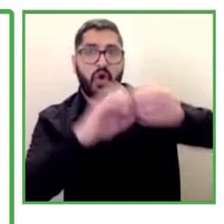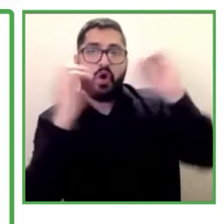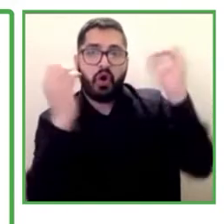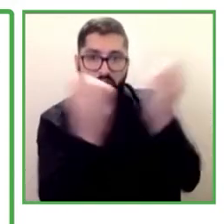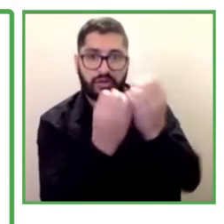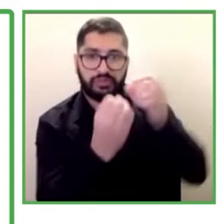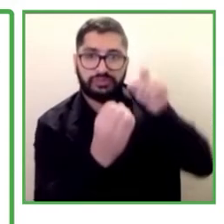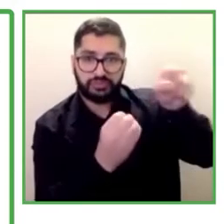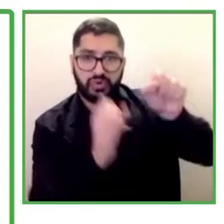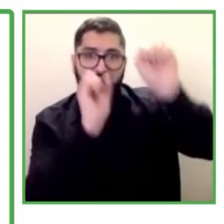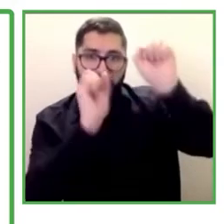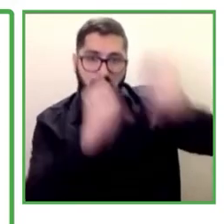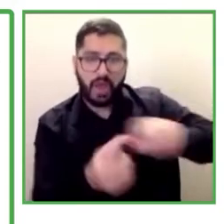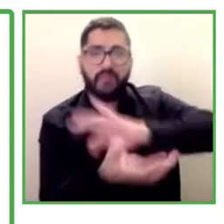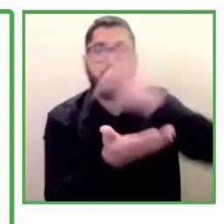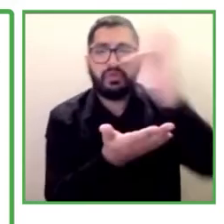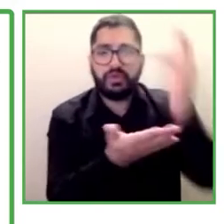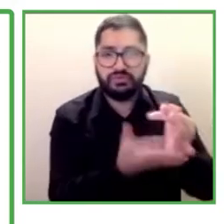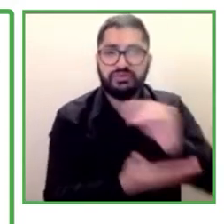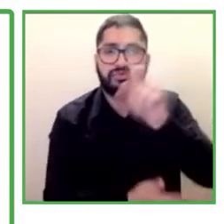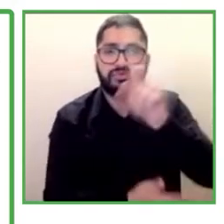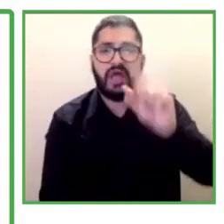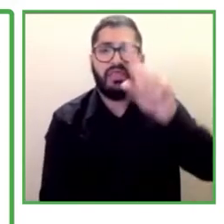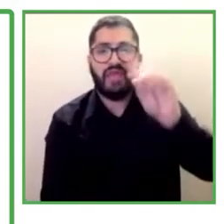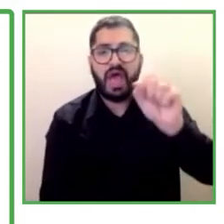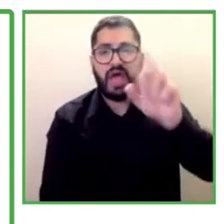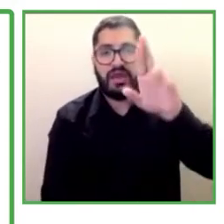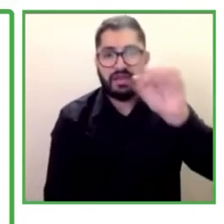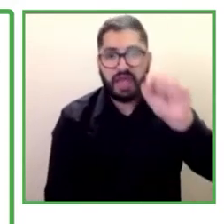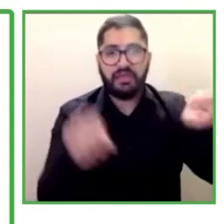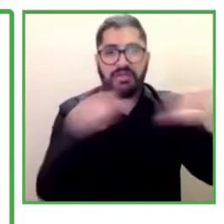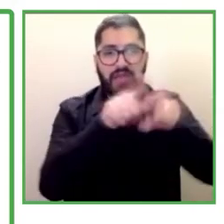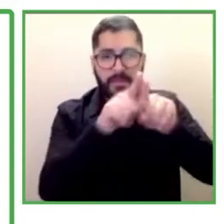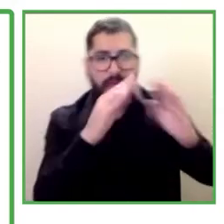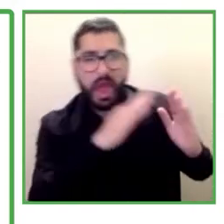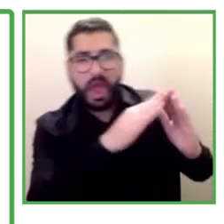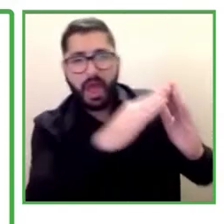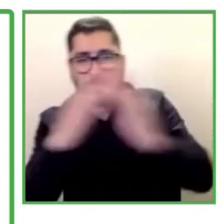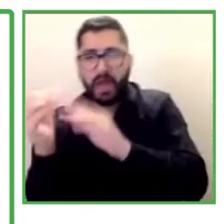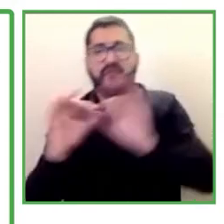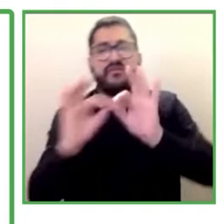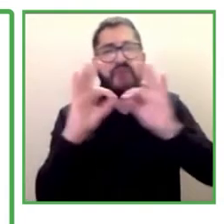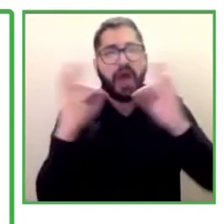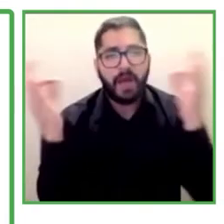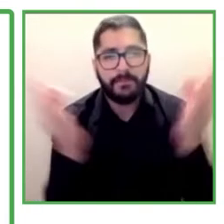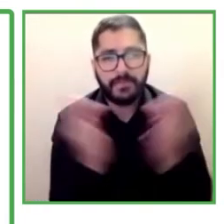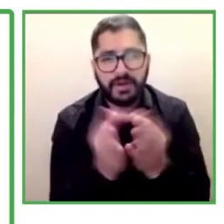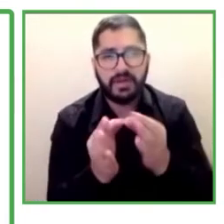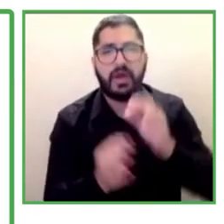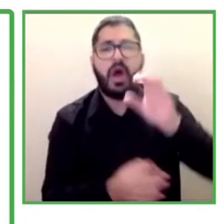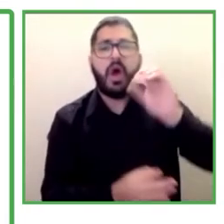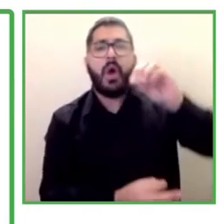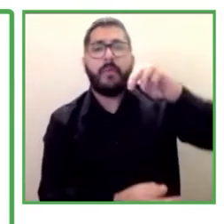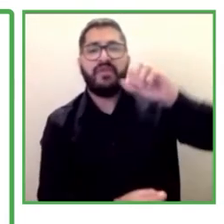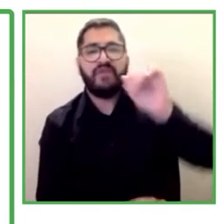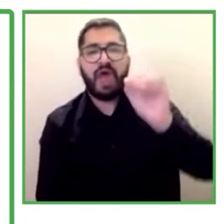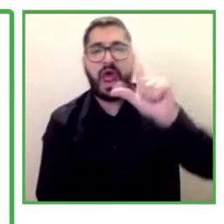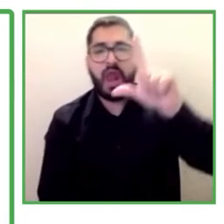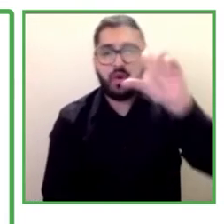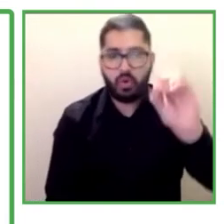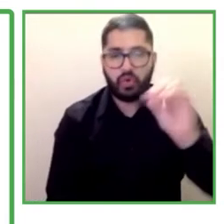Antioquia. Igualmente a través de proyectos con entidades públicas y privadas. Muchas gracias por la invitación.